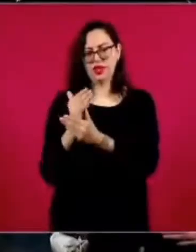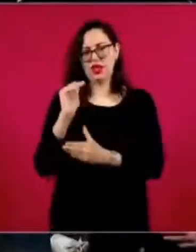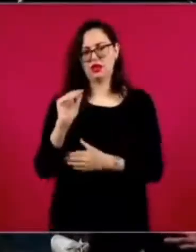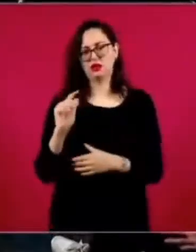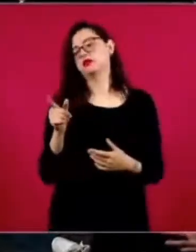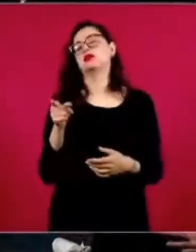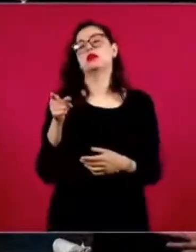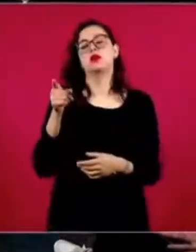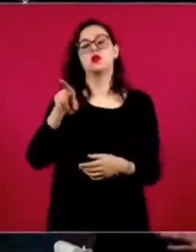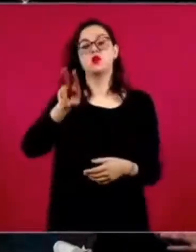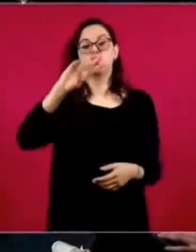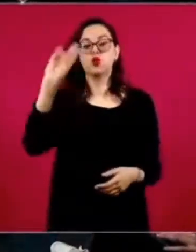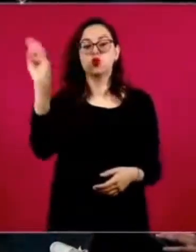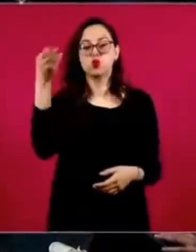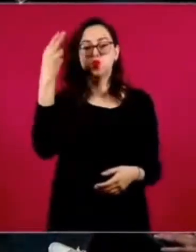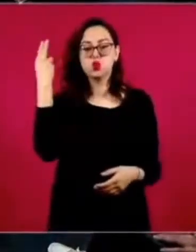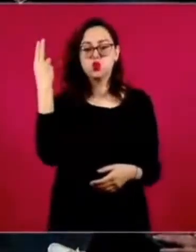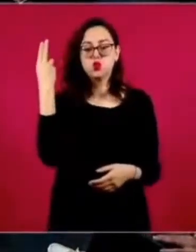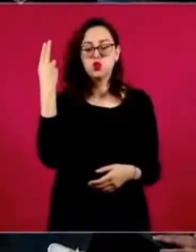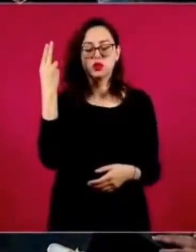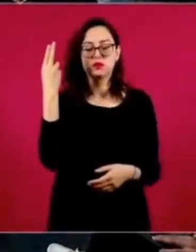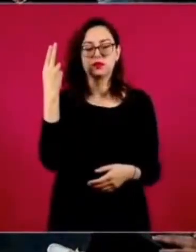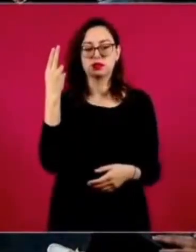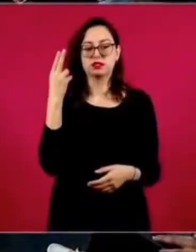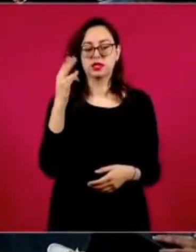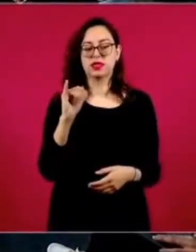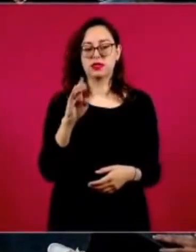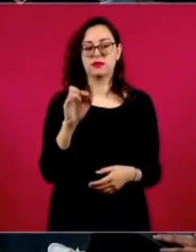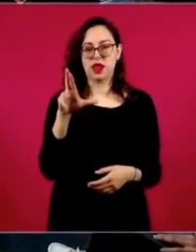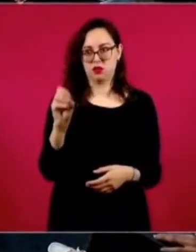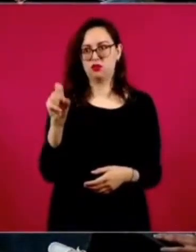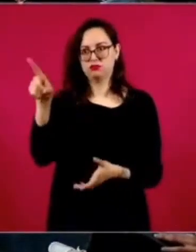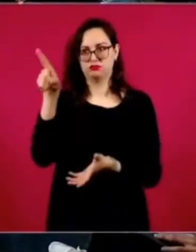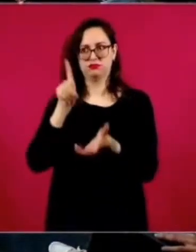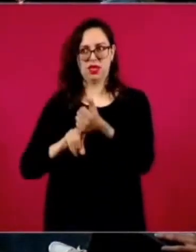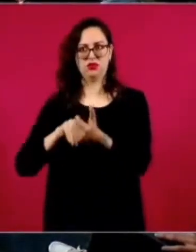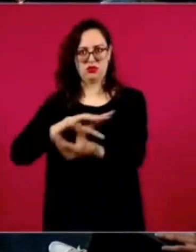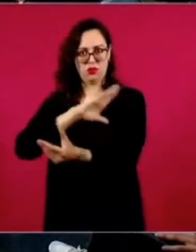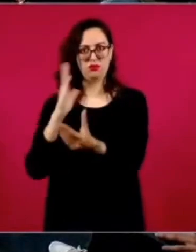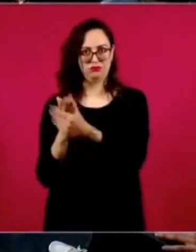la Universidad Iberoamericana. Sí.